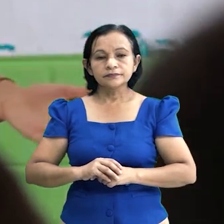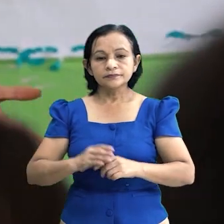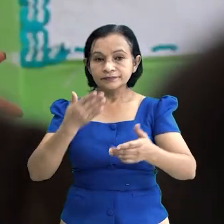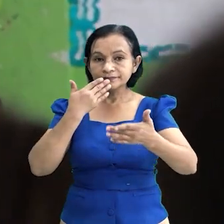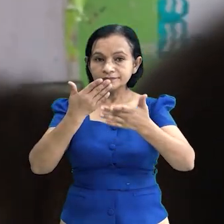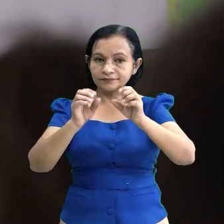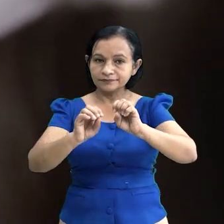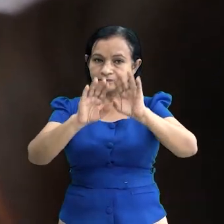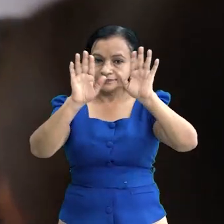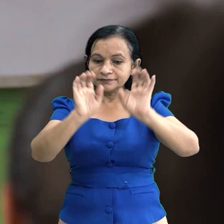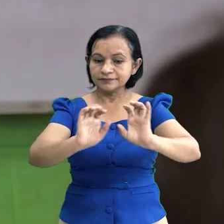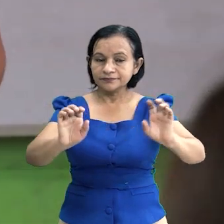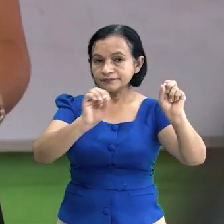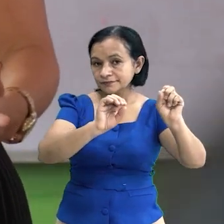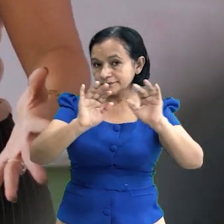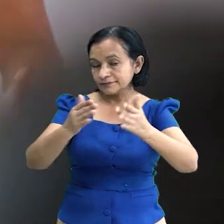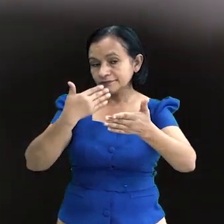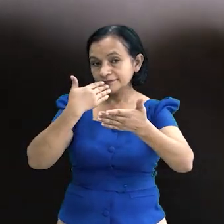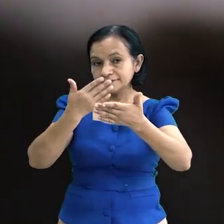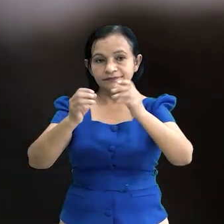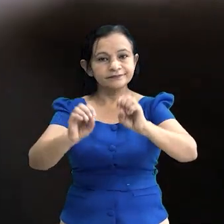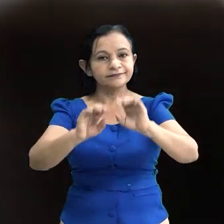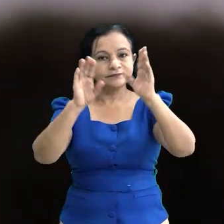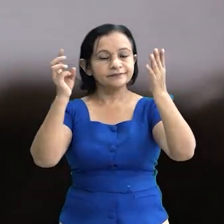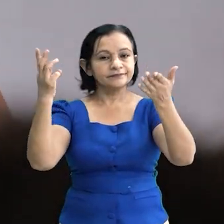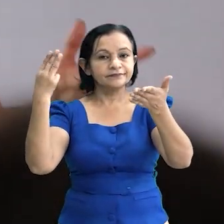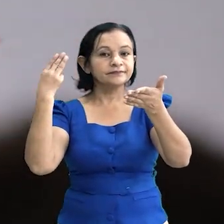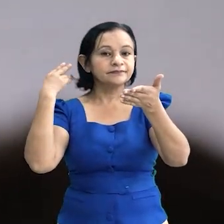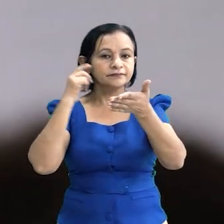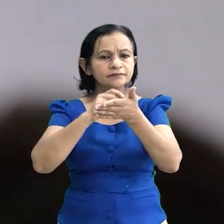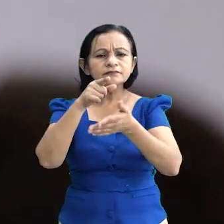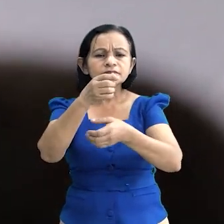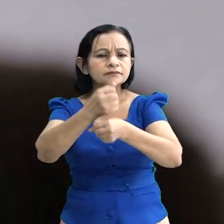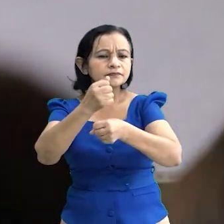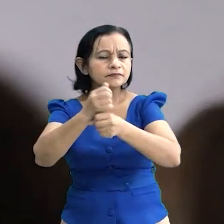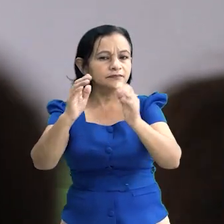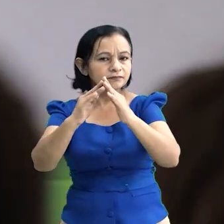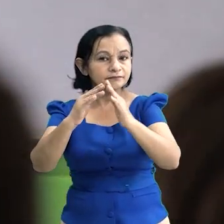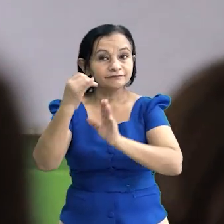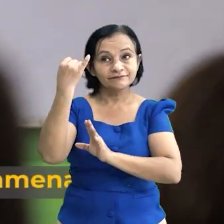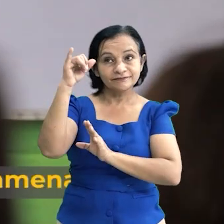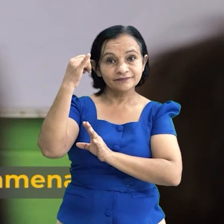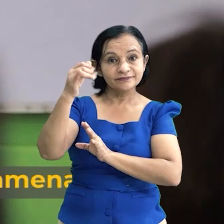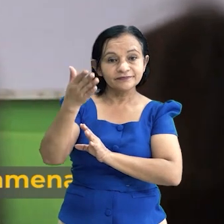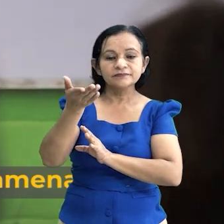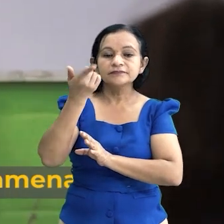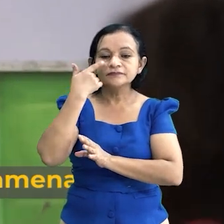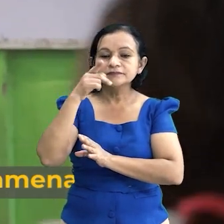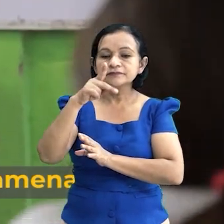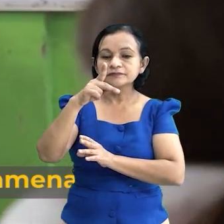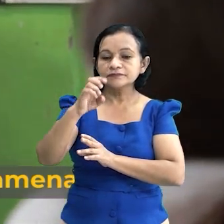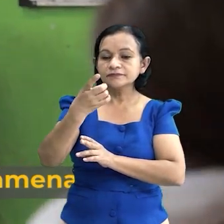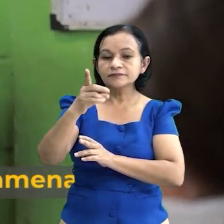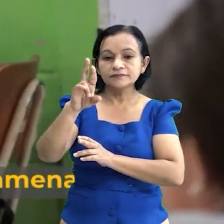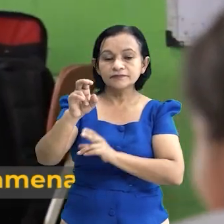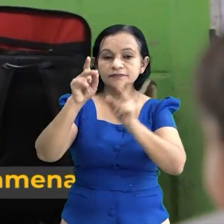Buenos días, niños y niñas. Buenos días, maestra. ¿Hicieron la tarea? Sí. A ver, Pedrito, ¿cómo